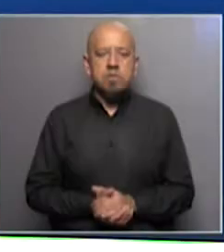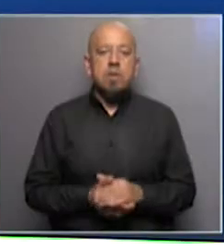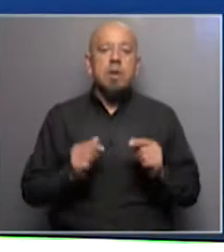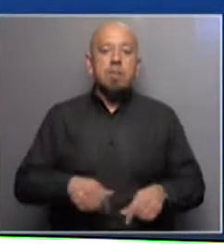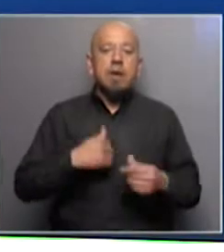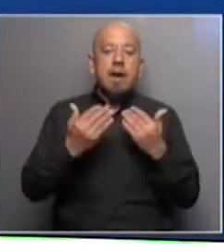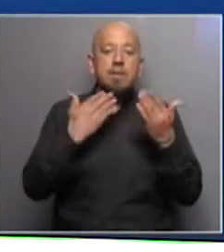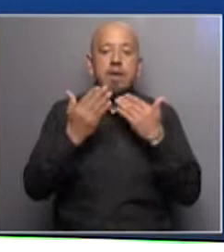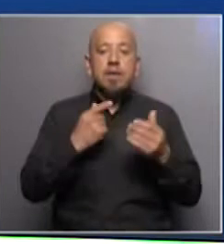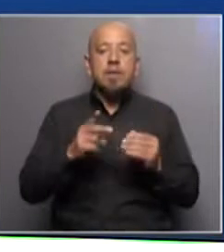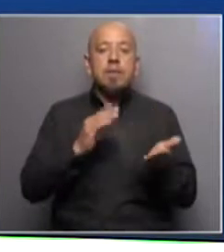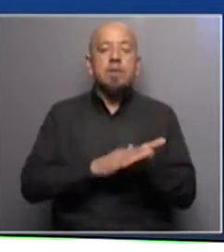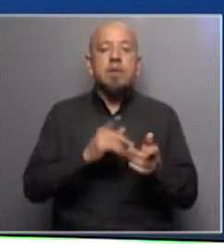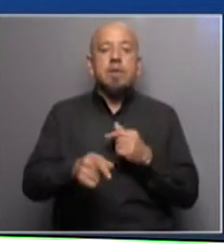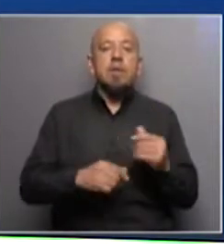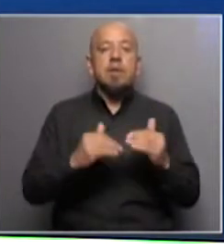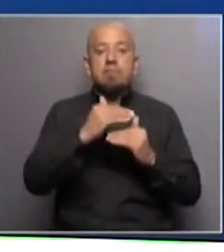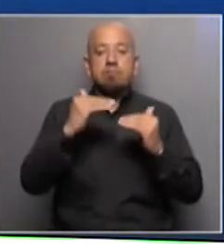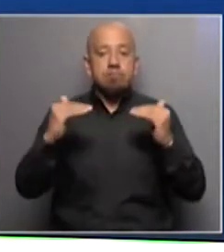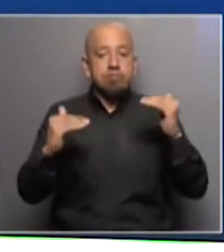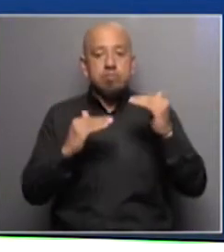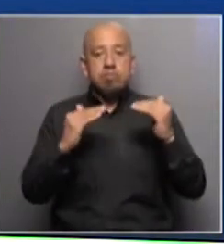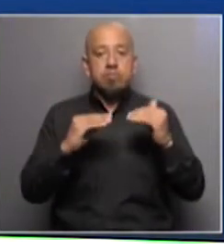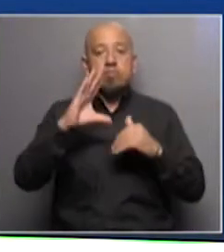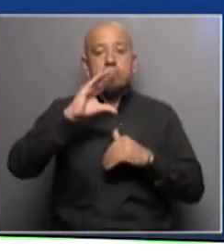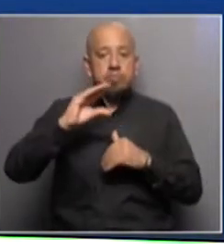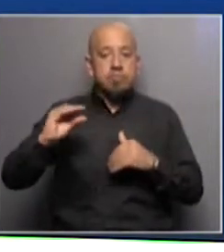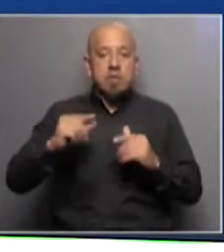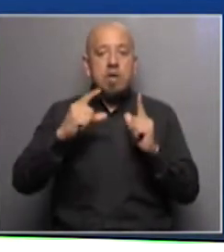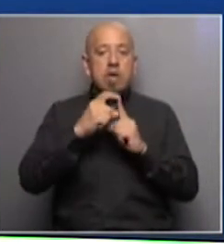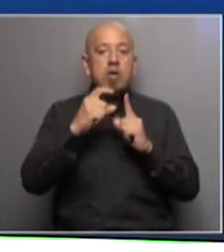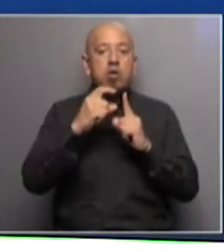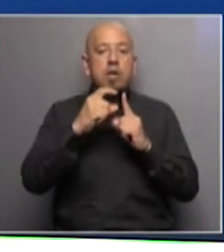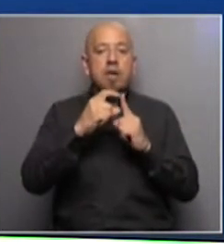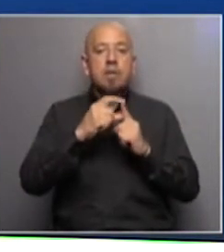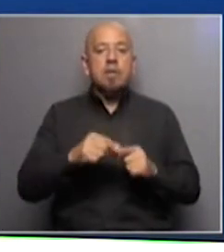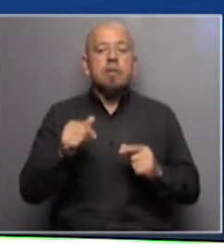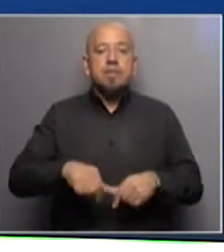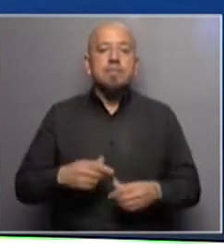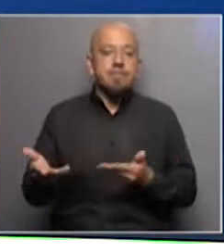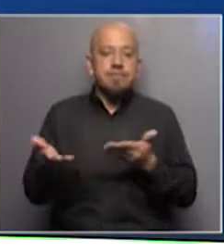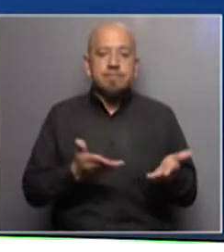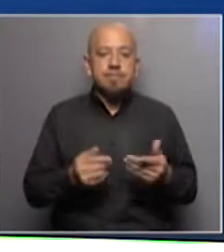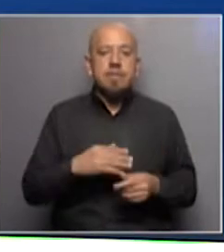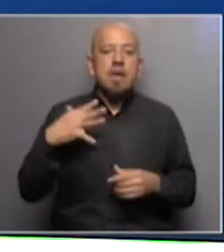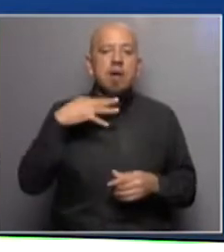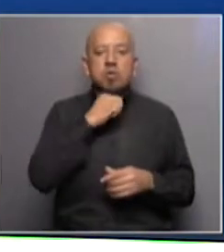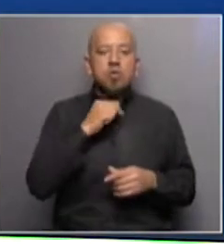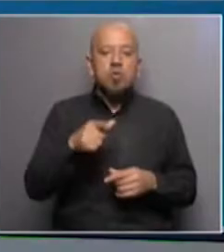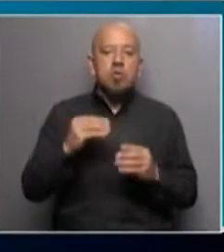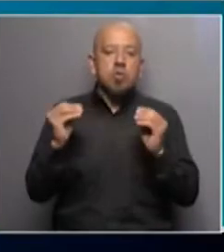para hablar de la tendencia a la baja del dólar, que se debilita además en nuestro país. Estamos recibiendo con mucho gusto a Germán de